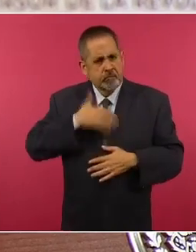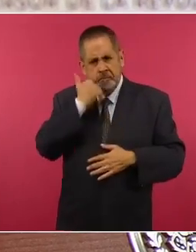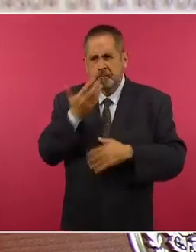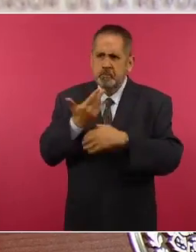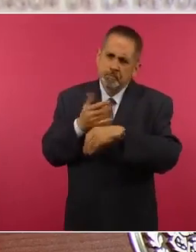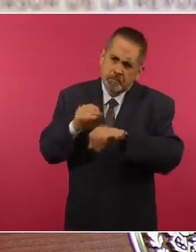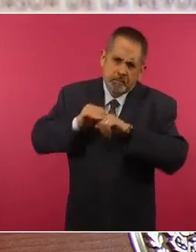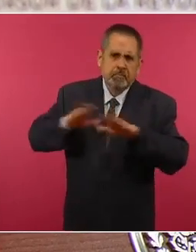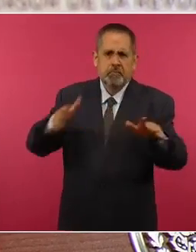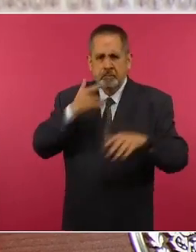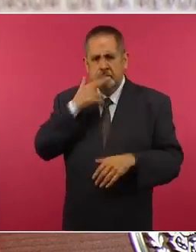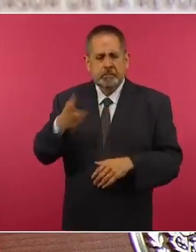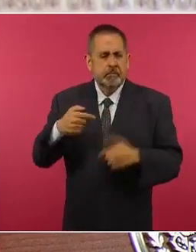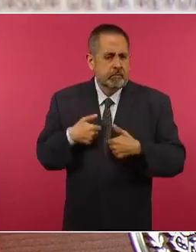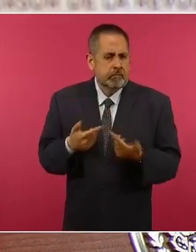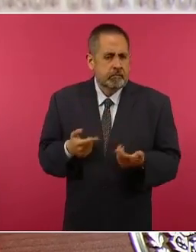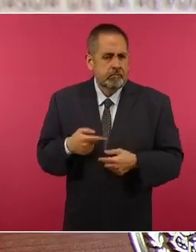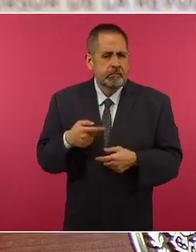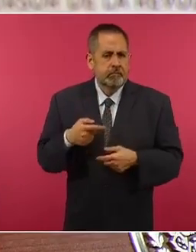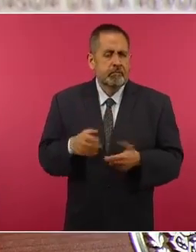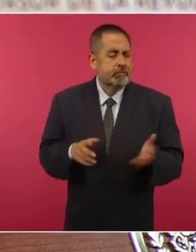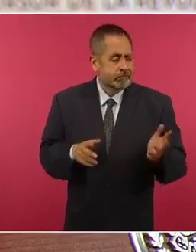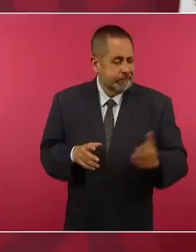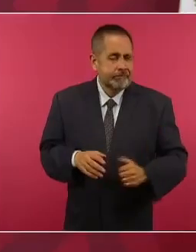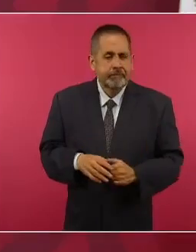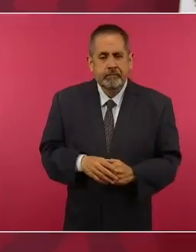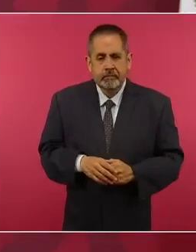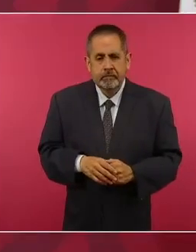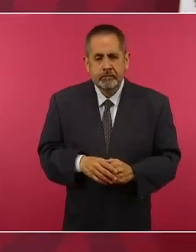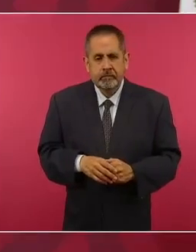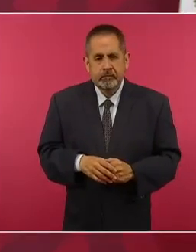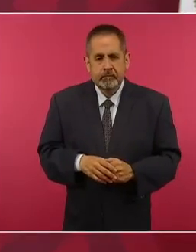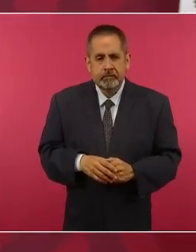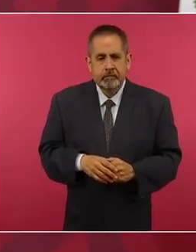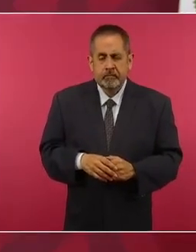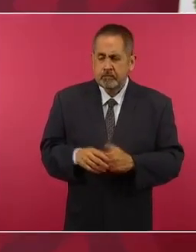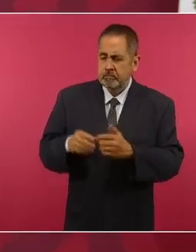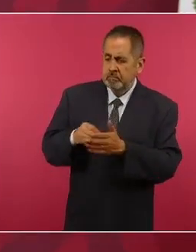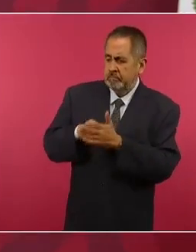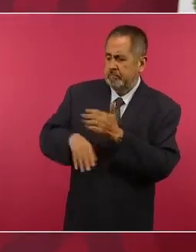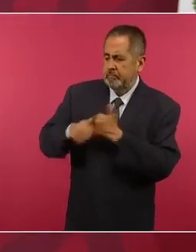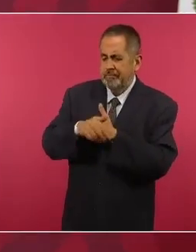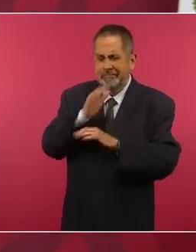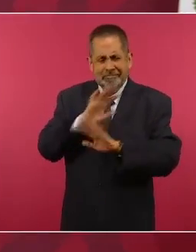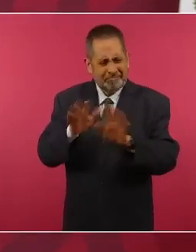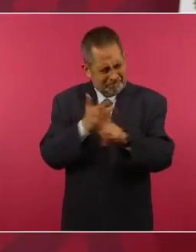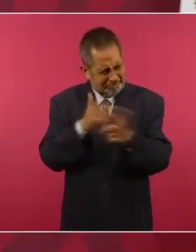para manipular. Y cuando no se esconde nada,